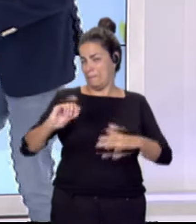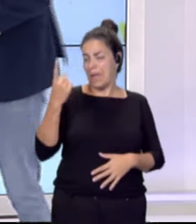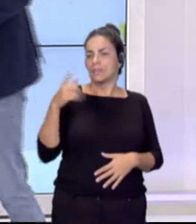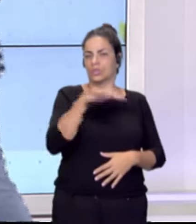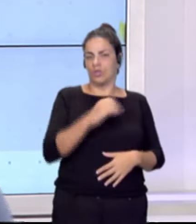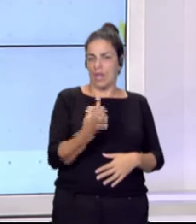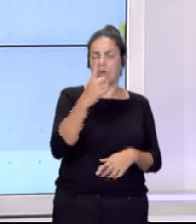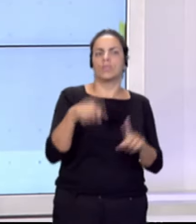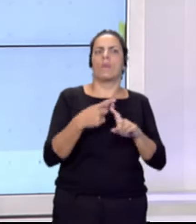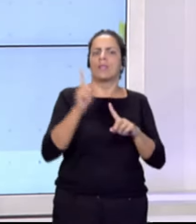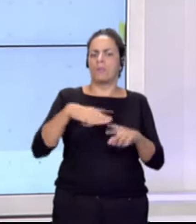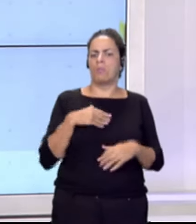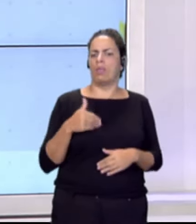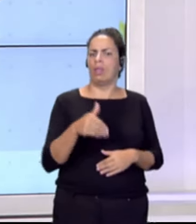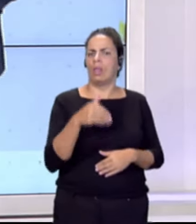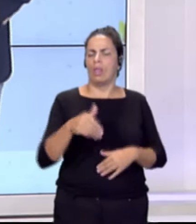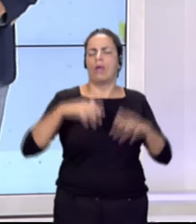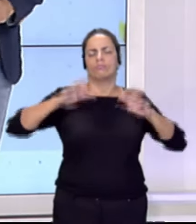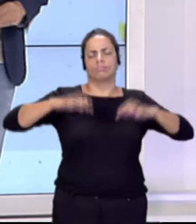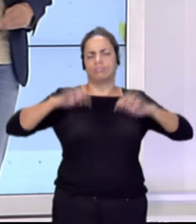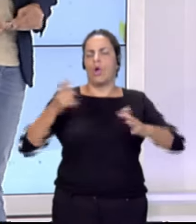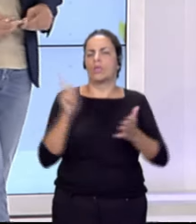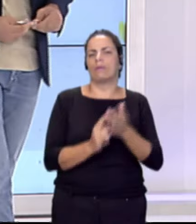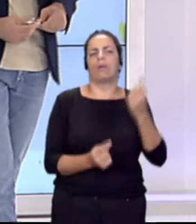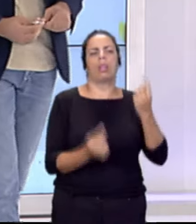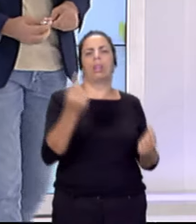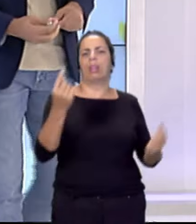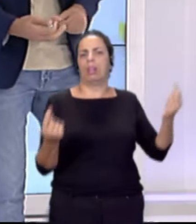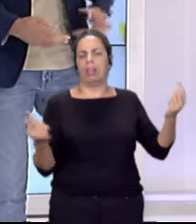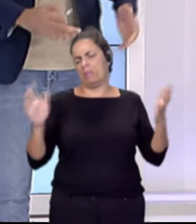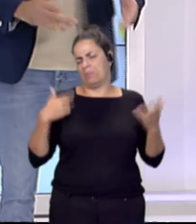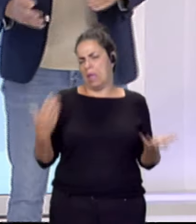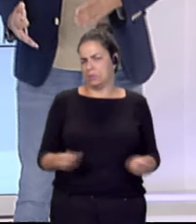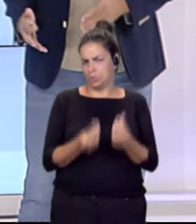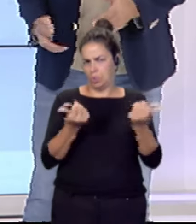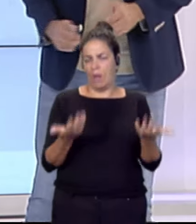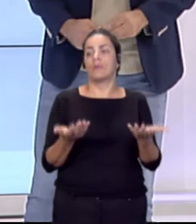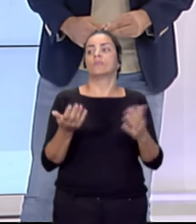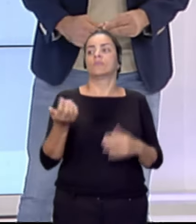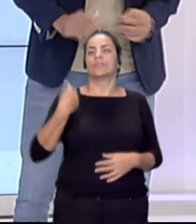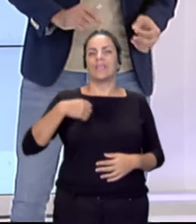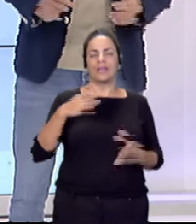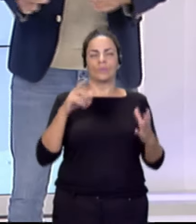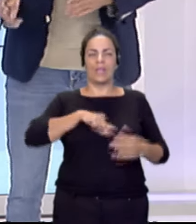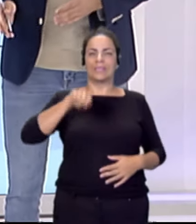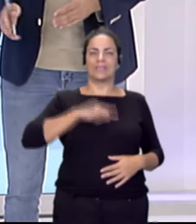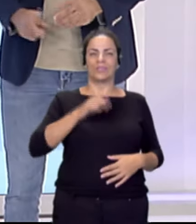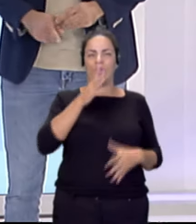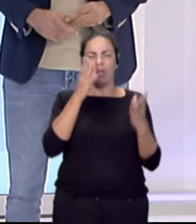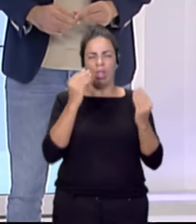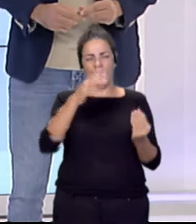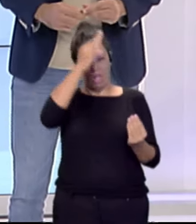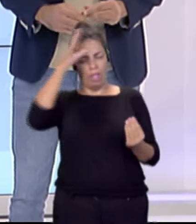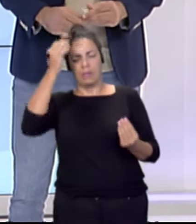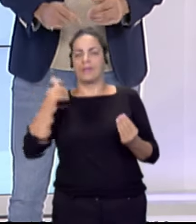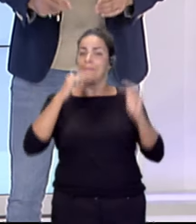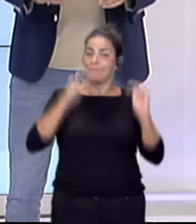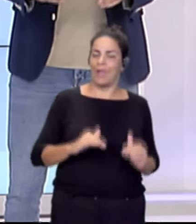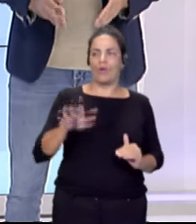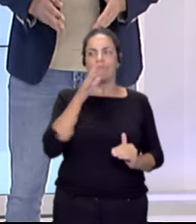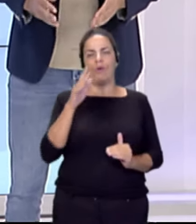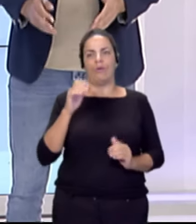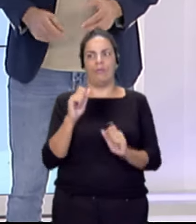largo de las próximas horas se repitan de forma dispersa. Poco importante, disminuye la sensación de bochorno porque cobra intensidad el viento alisio,